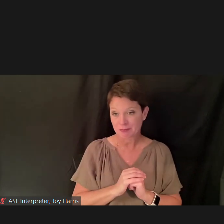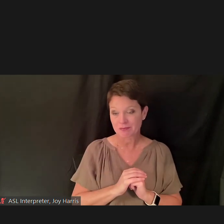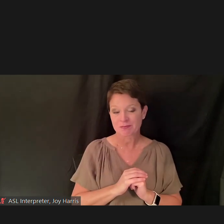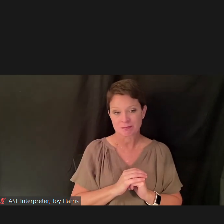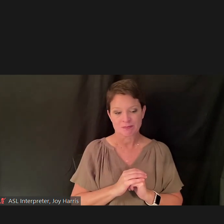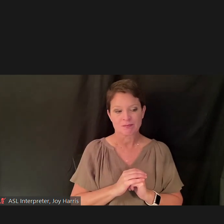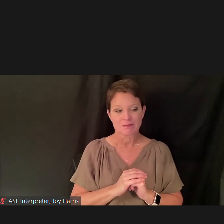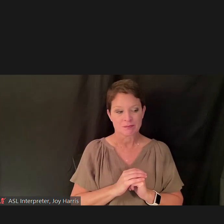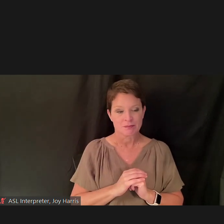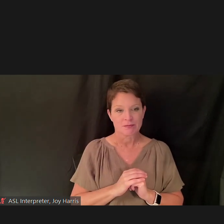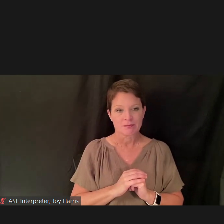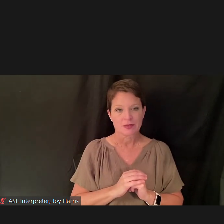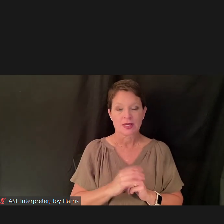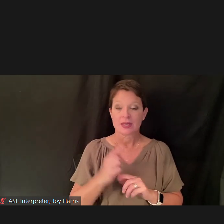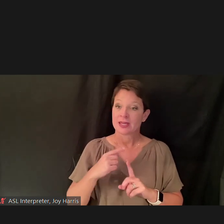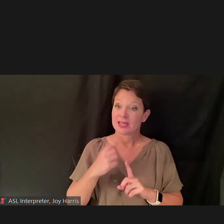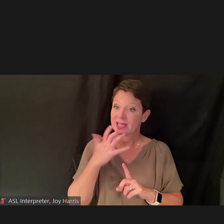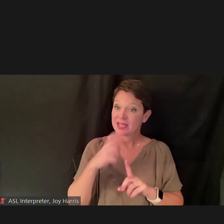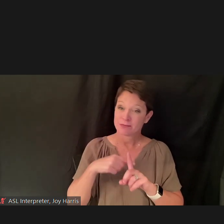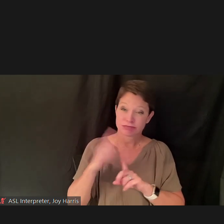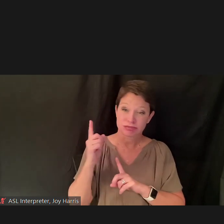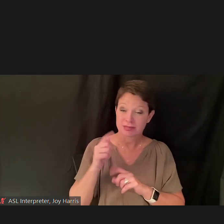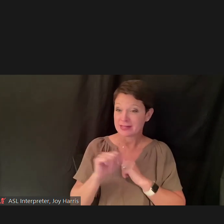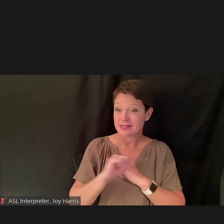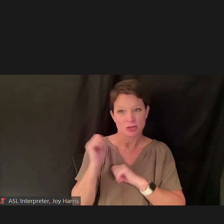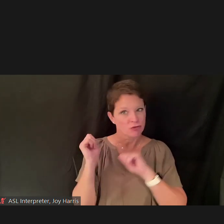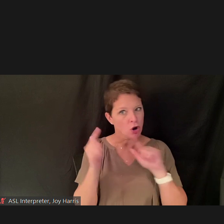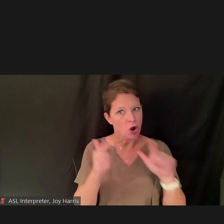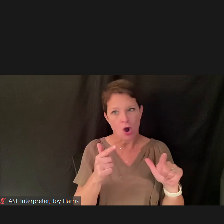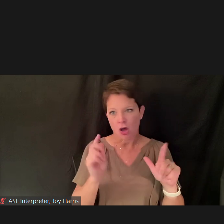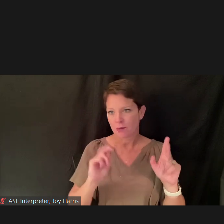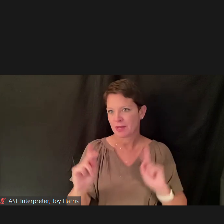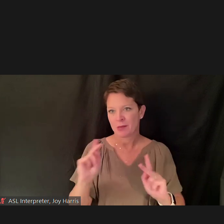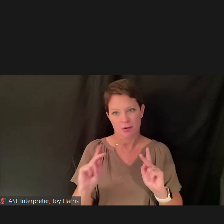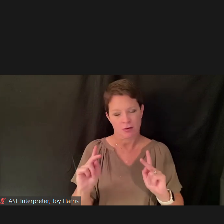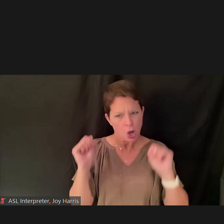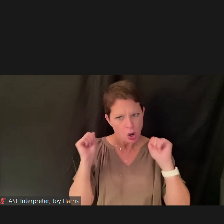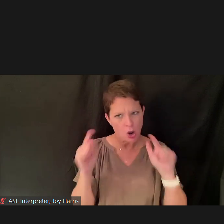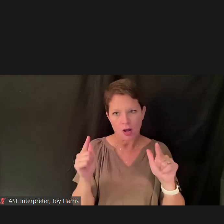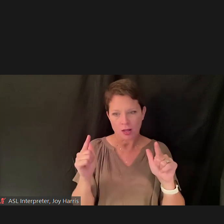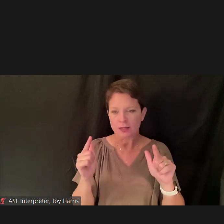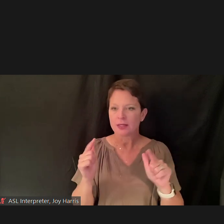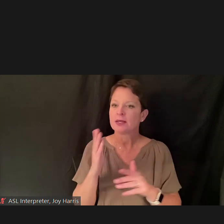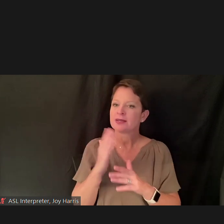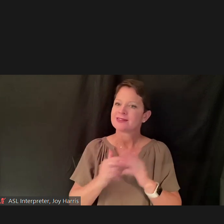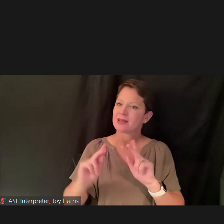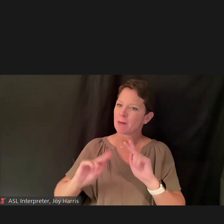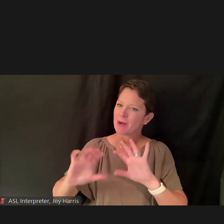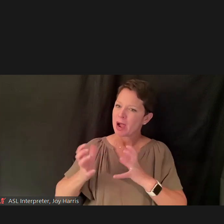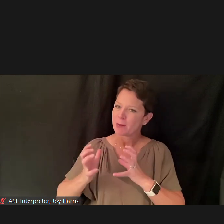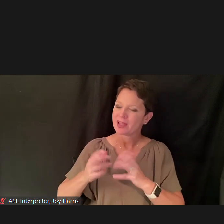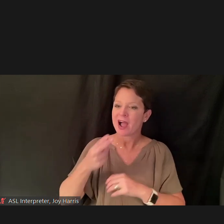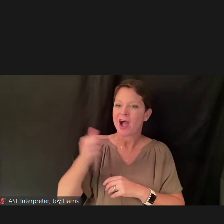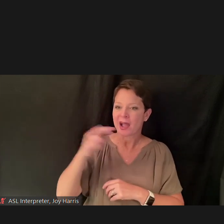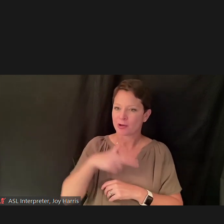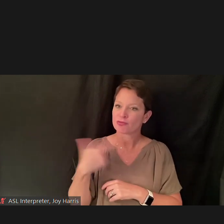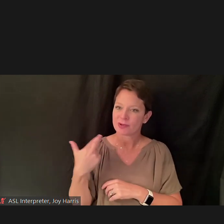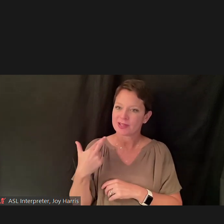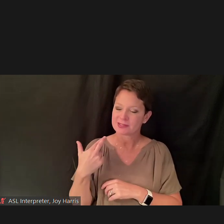durante clima de extremo calor. El calor extremo es peligroso para todos.